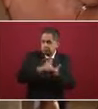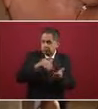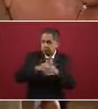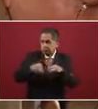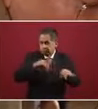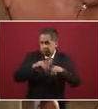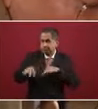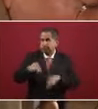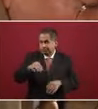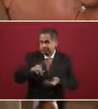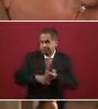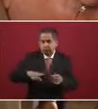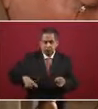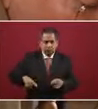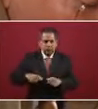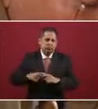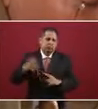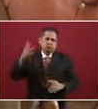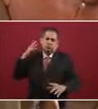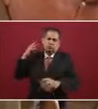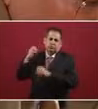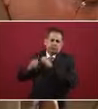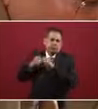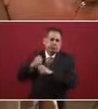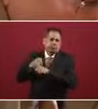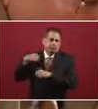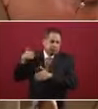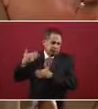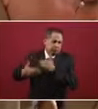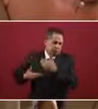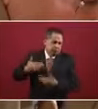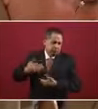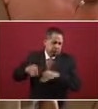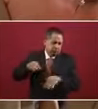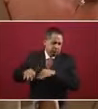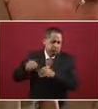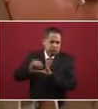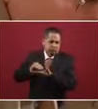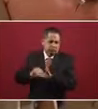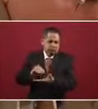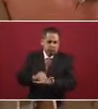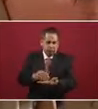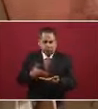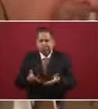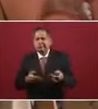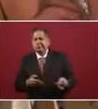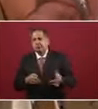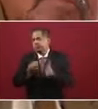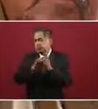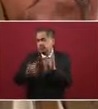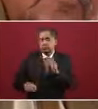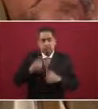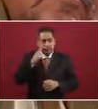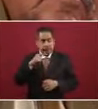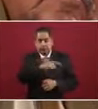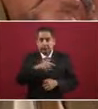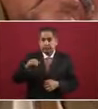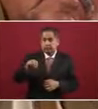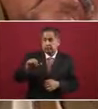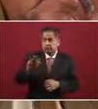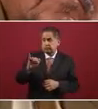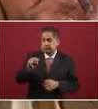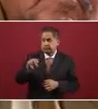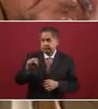actual y que prestó sus servicios durante las administraciones pasadas. Le voy a poner un ejemplo. En Nacional Financiera